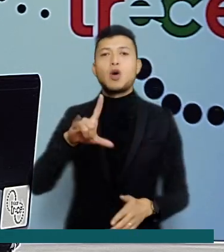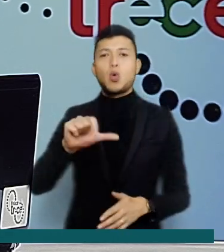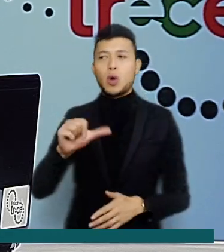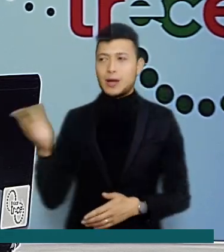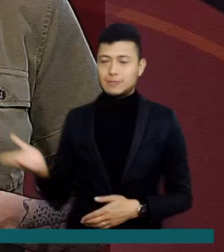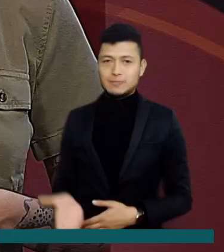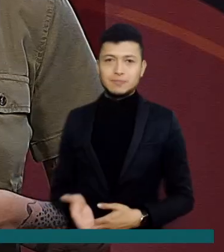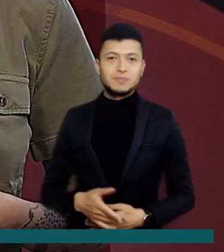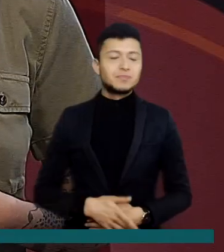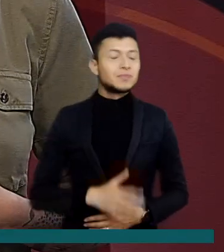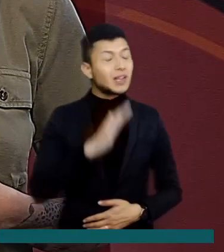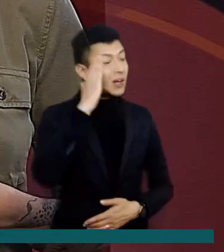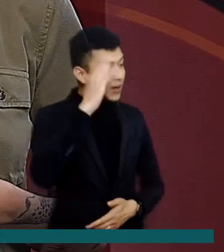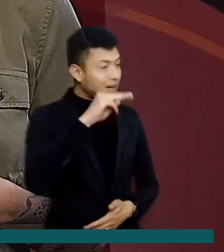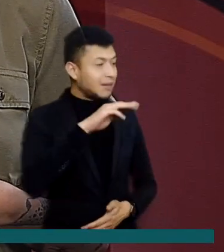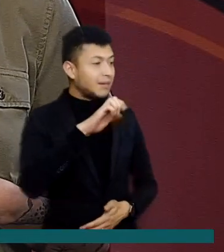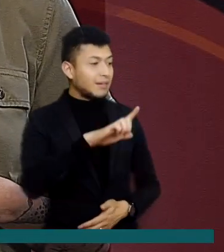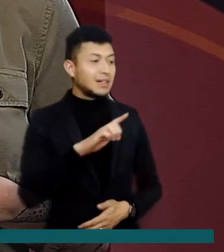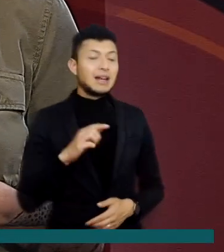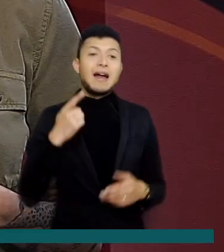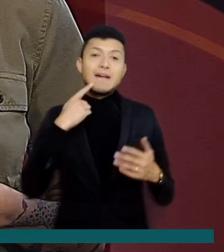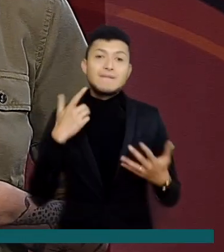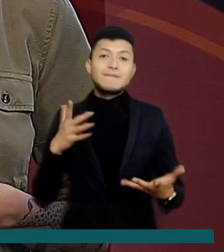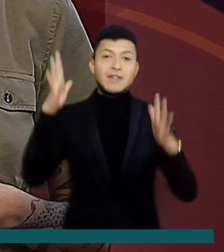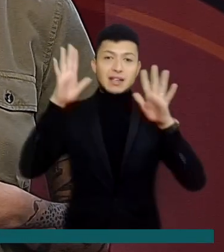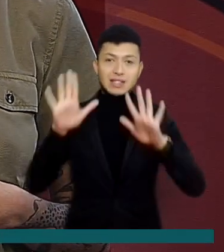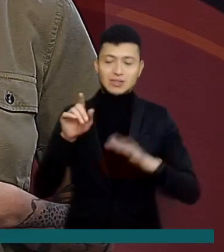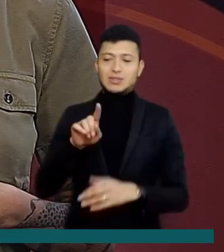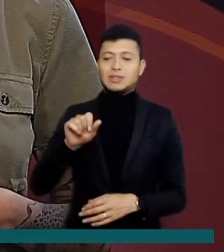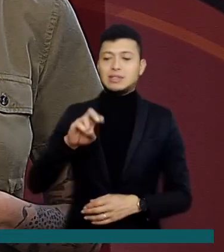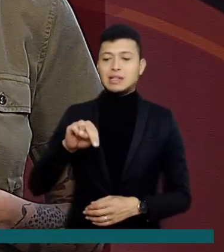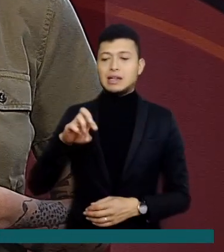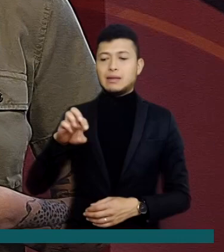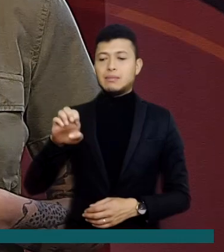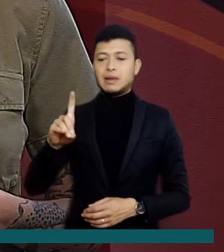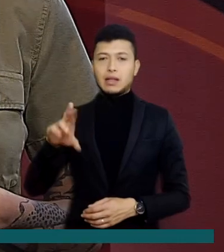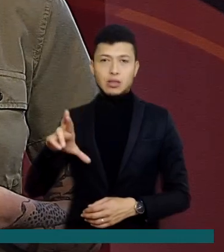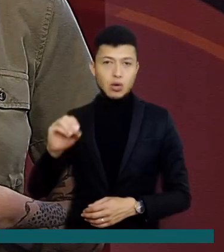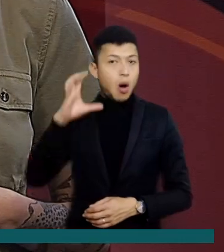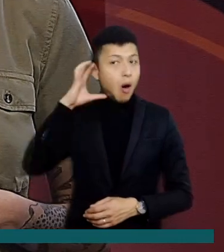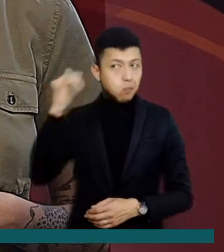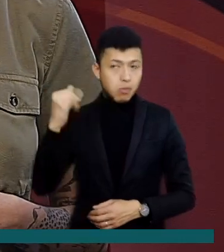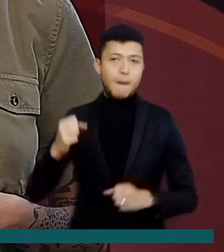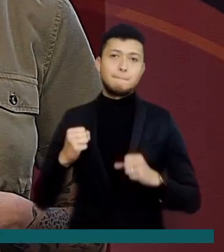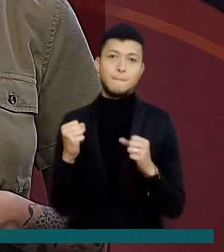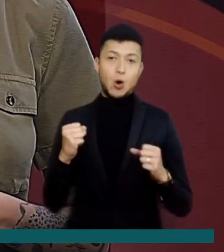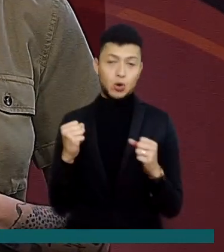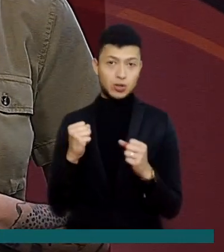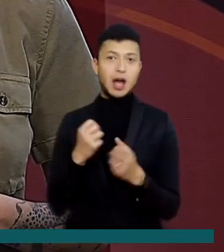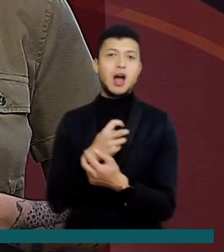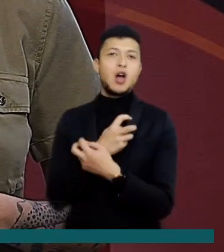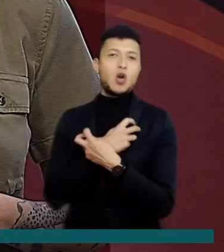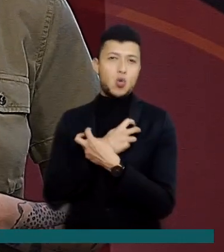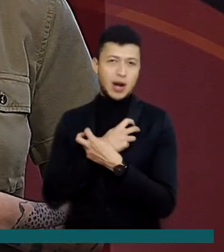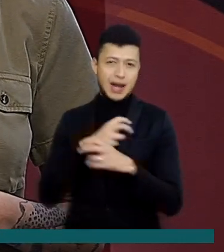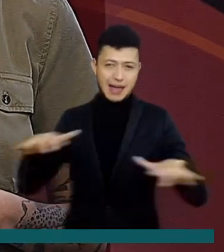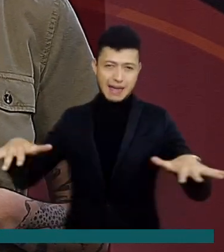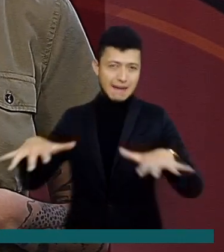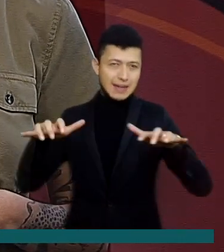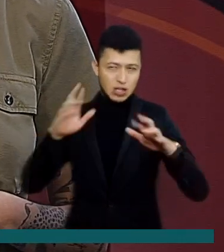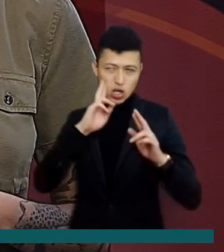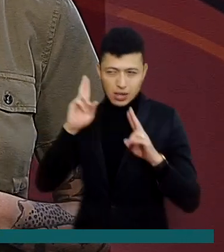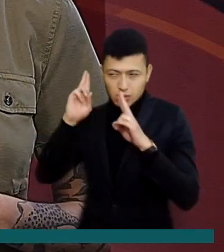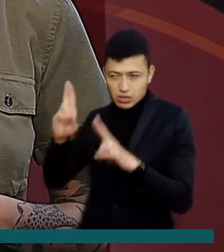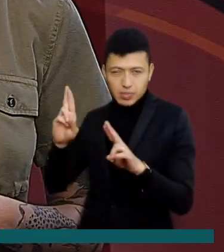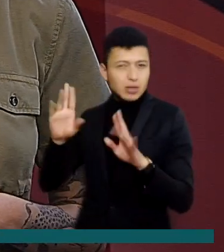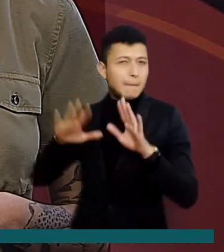Paula Oyuela. Hola, Mabel. La fiesta de San Pedro ya se vive en Bogotá. Este evento representativo del Huila y uno de los más reconocidos